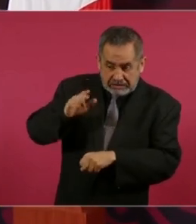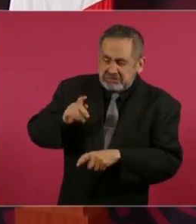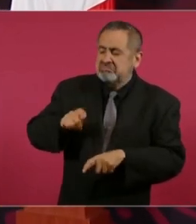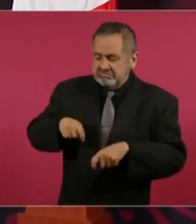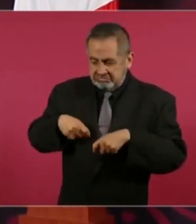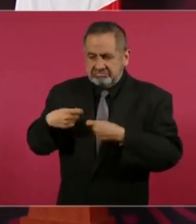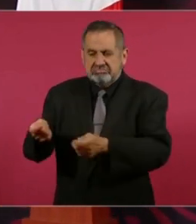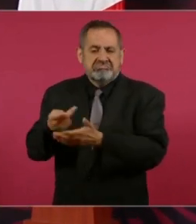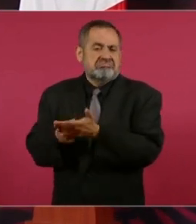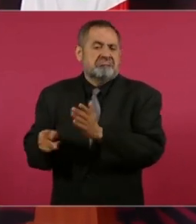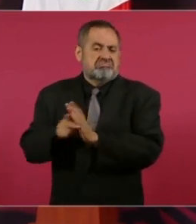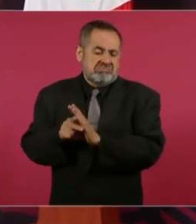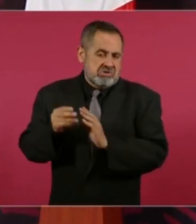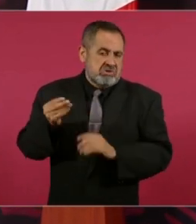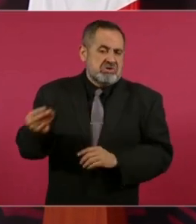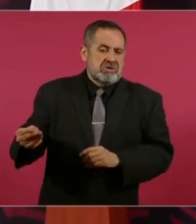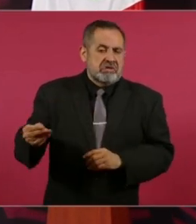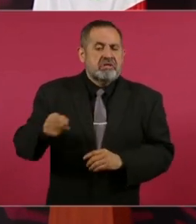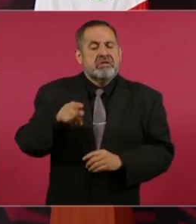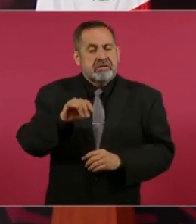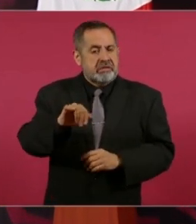Incluso